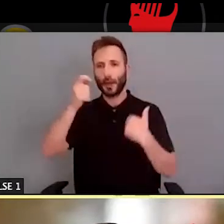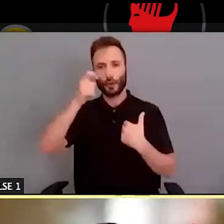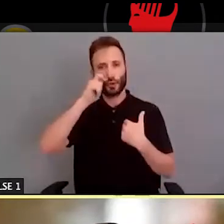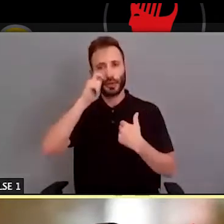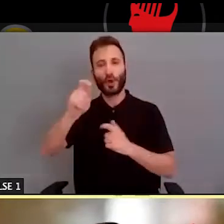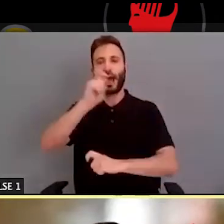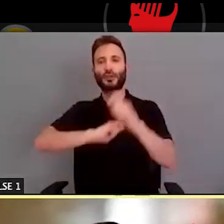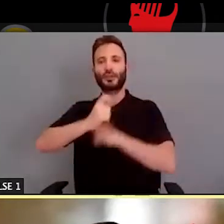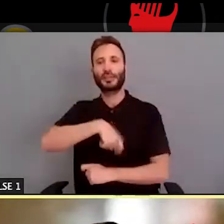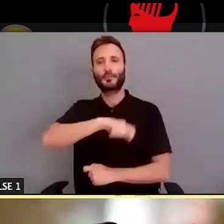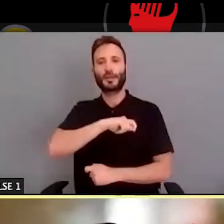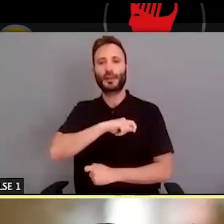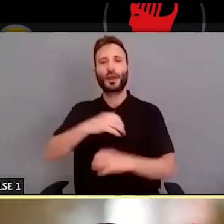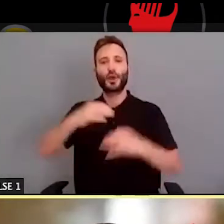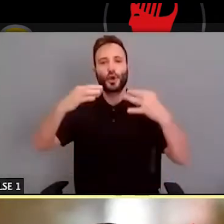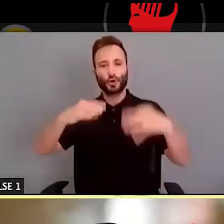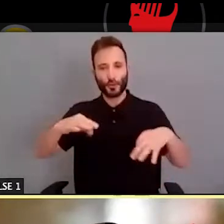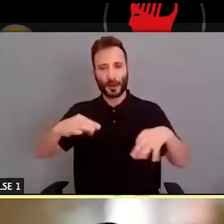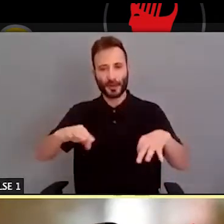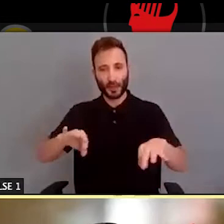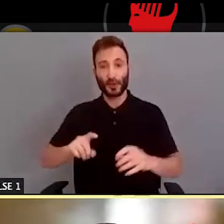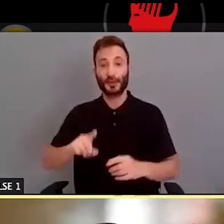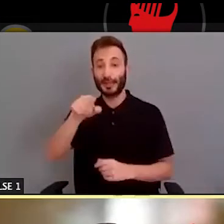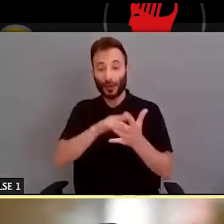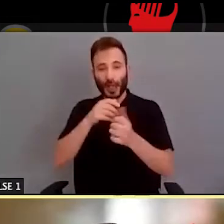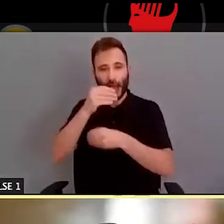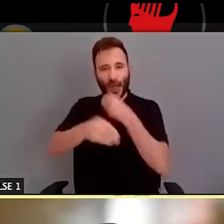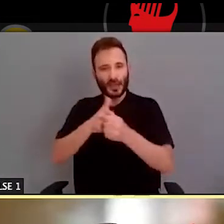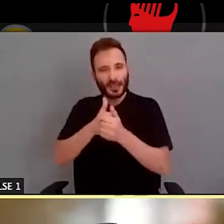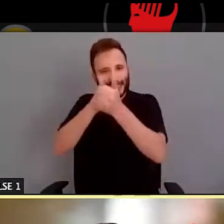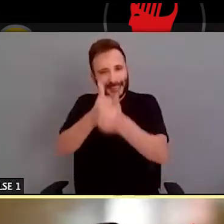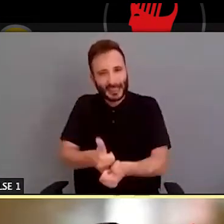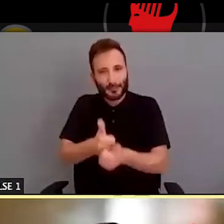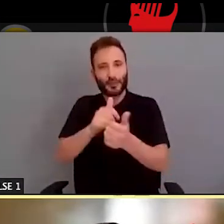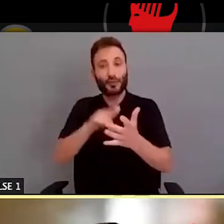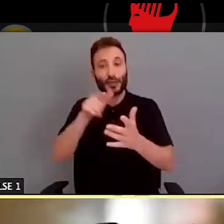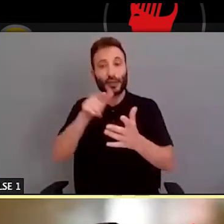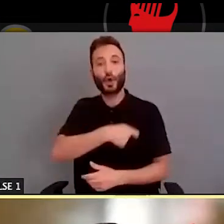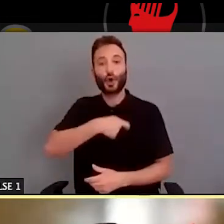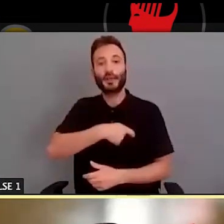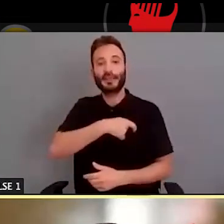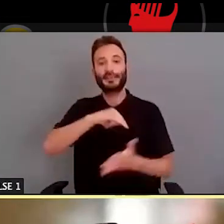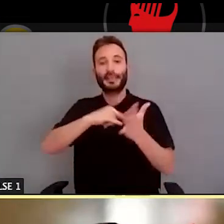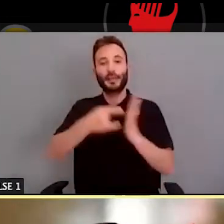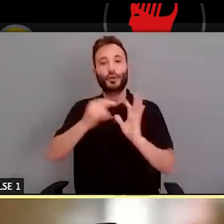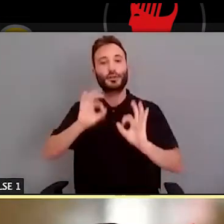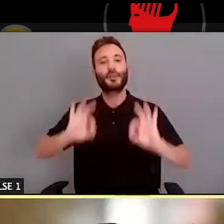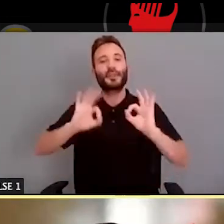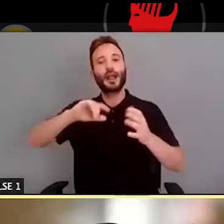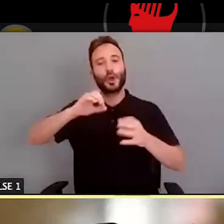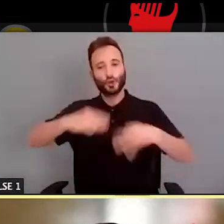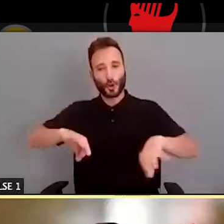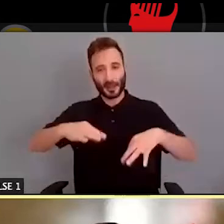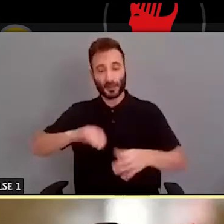de Normalización, UNE, donde realiza el seguimiento de más de una docena de comités técnicos de normalización, entre ellos el Comité